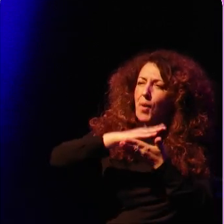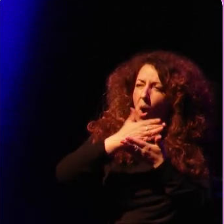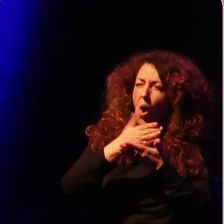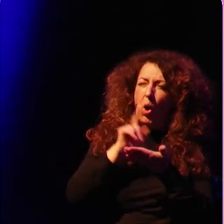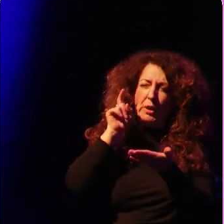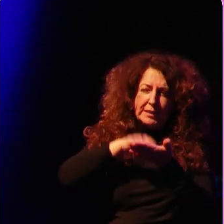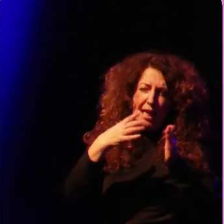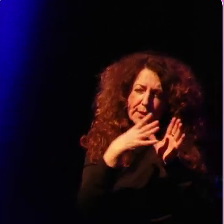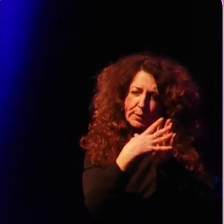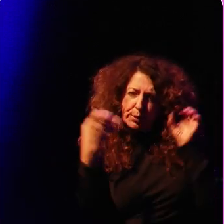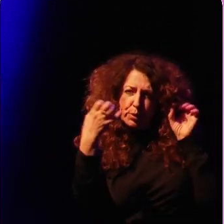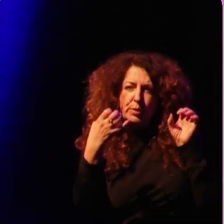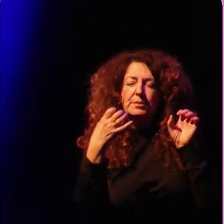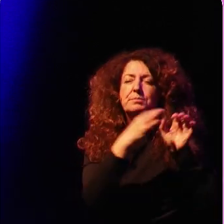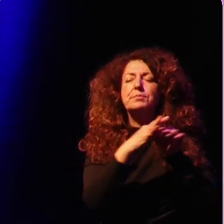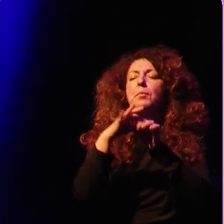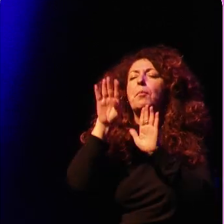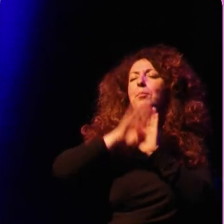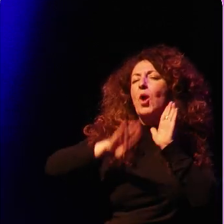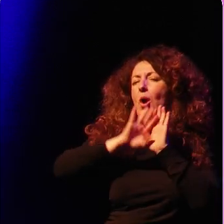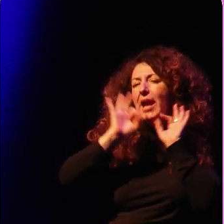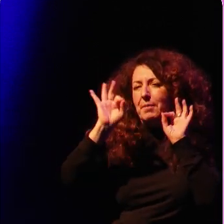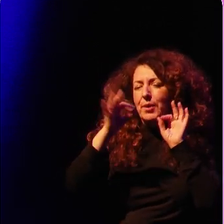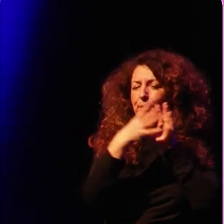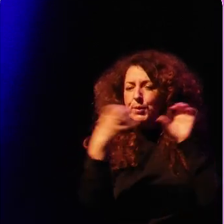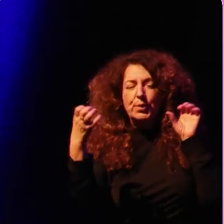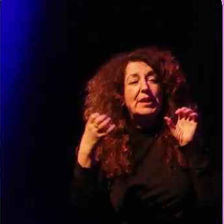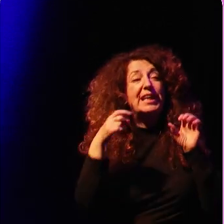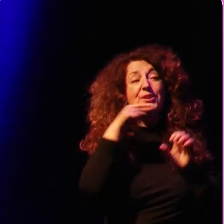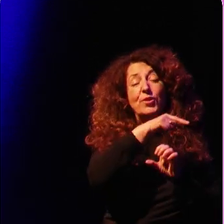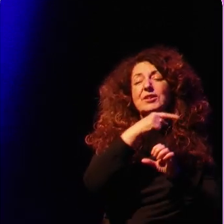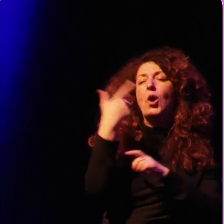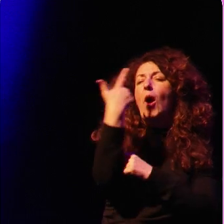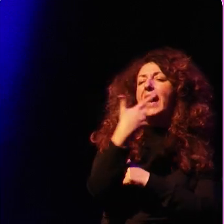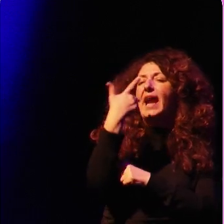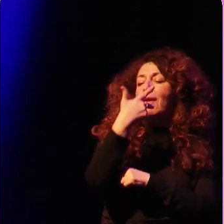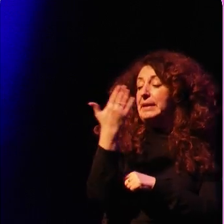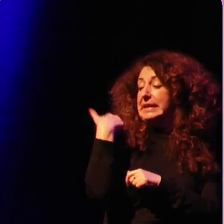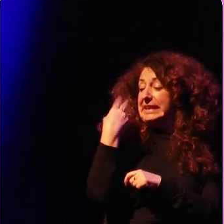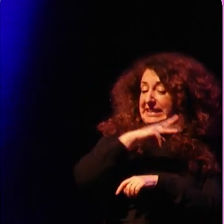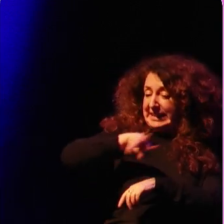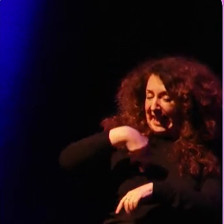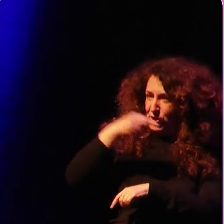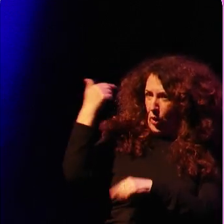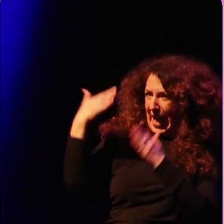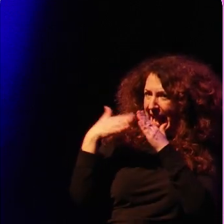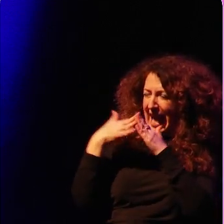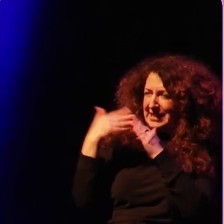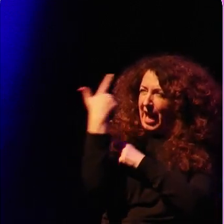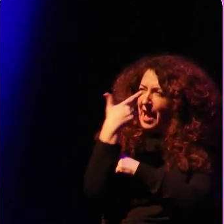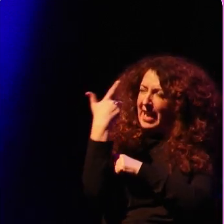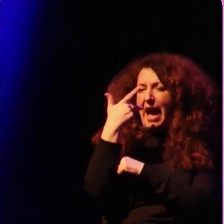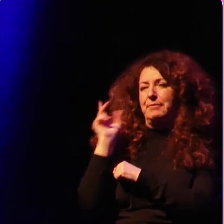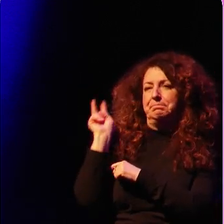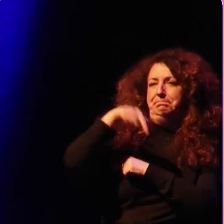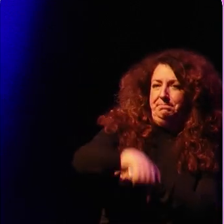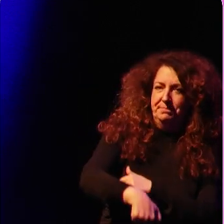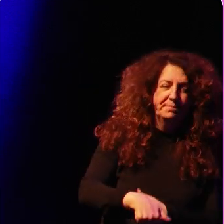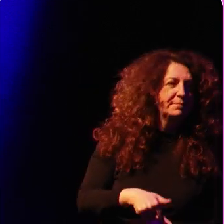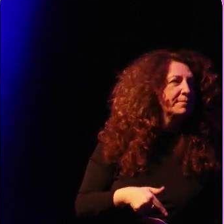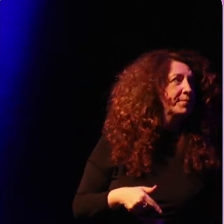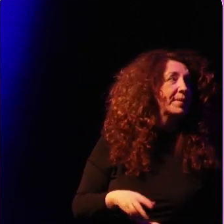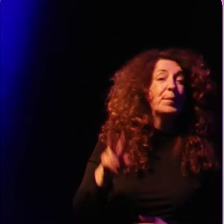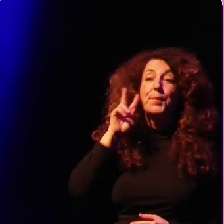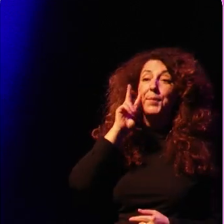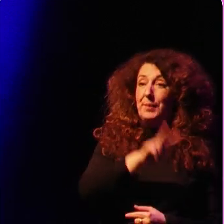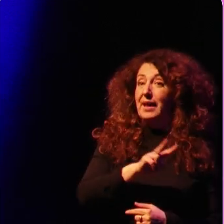con determinadas características de hardware. Entonces lo he grabado hace 3 horas en casa, antes de venir para aquí. Lo que vais a